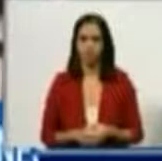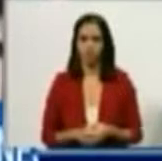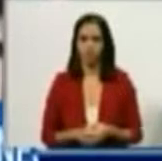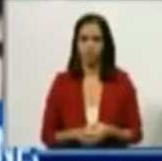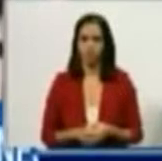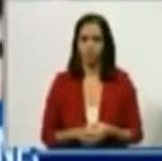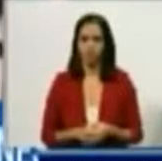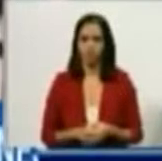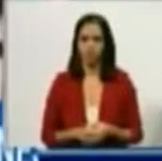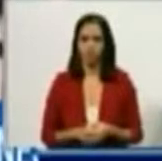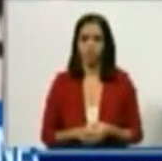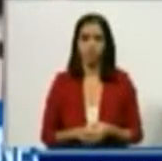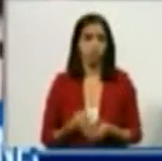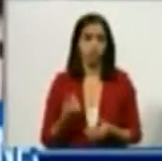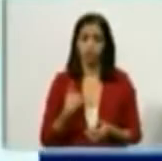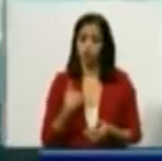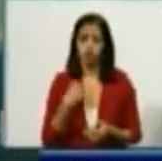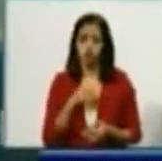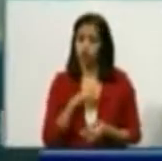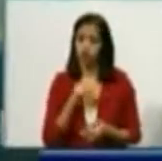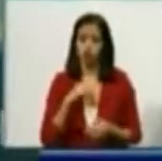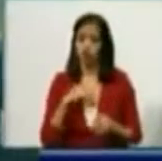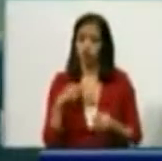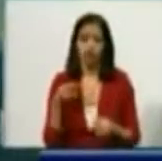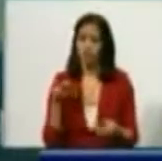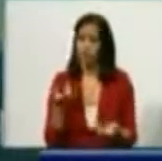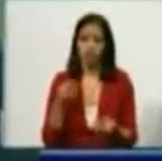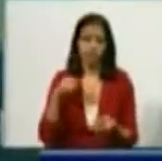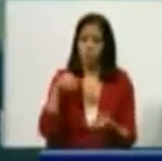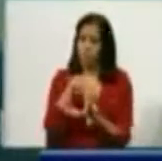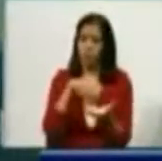yo no soy antagonista los estudiantes